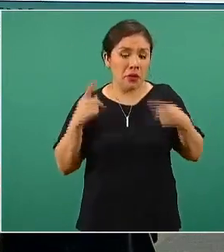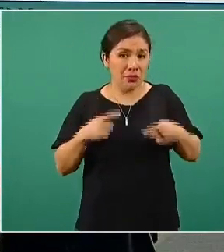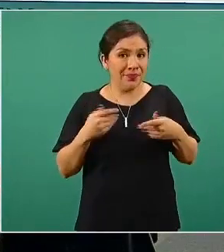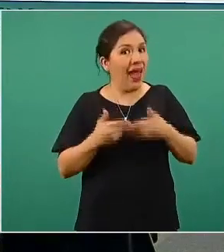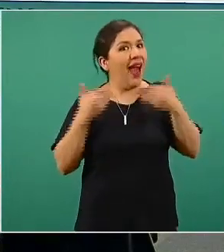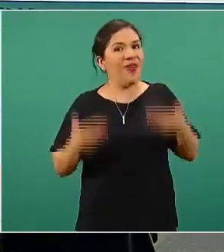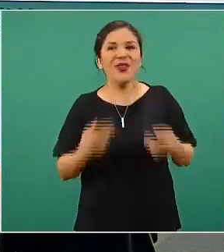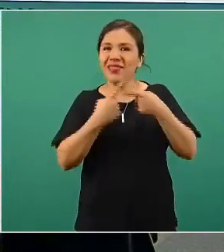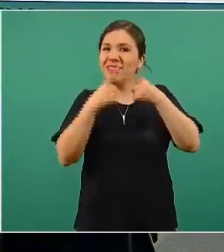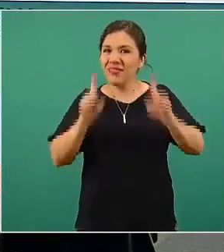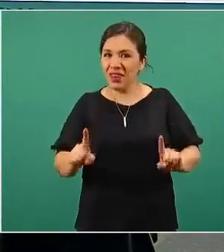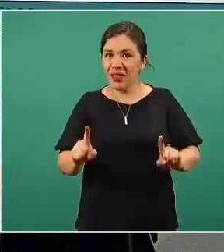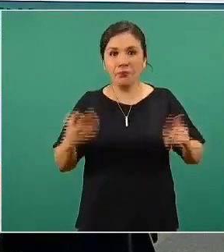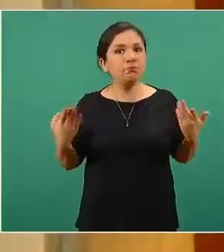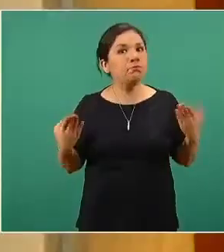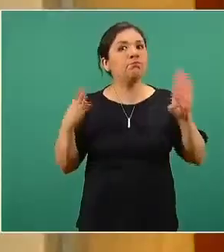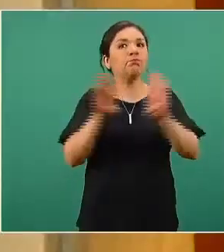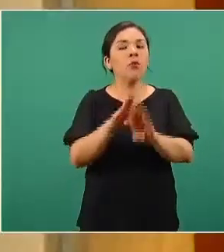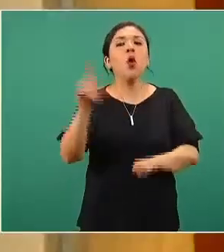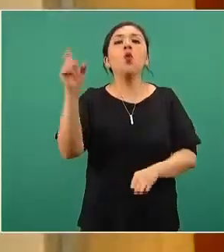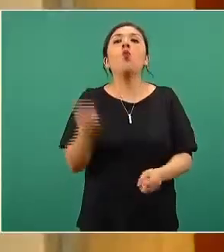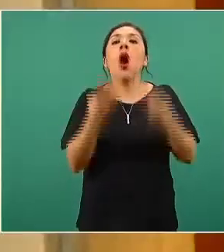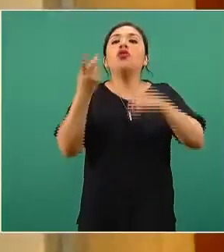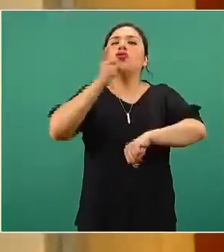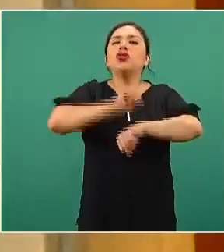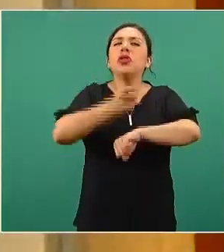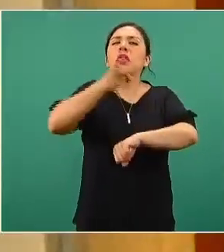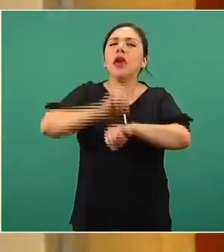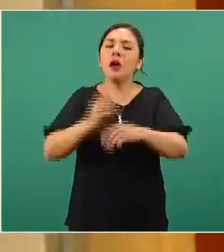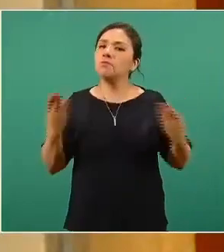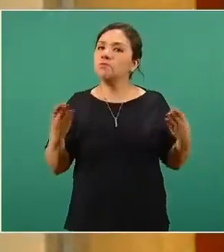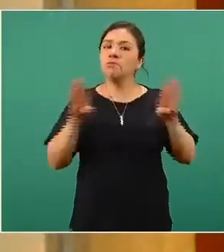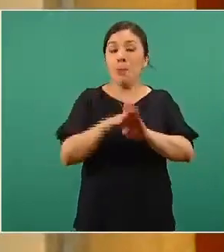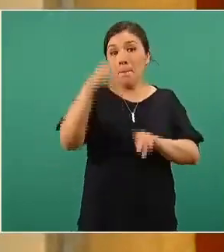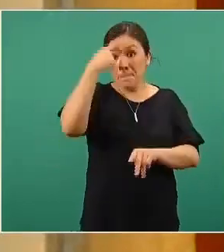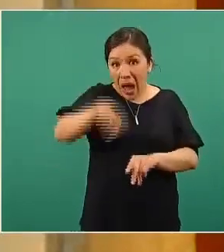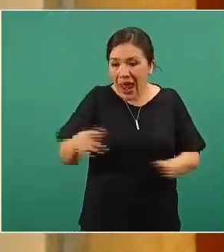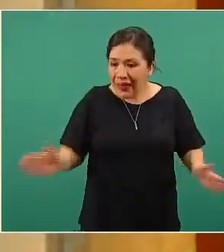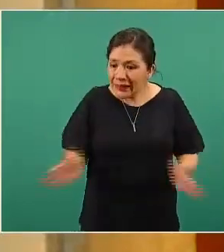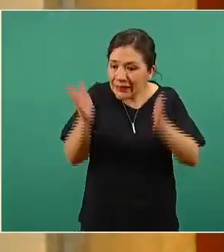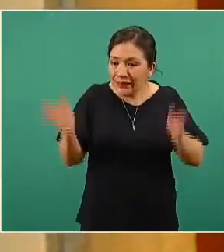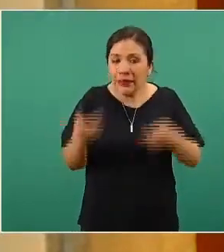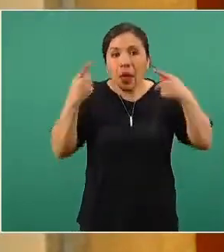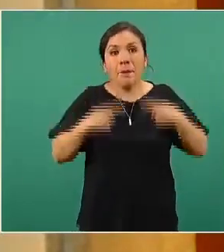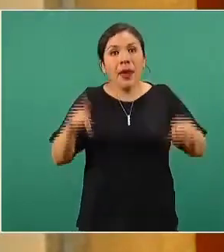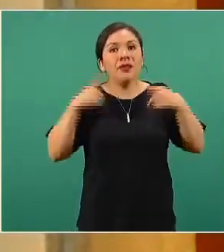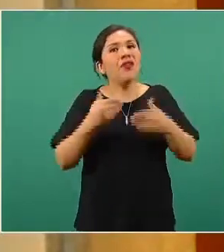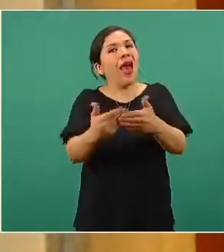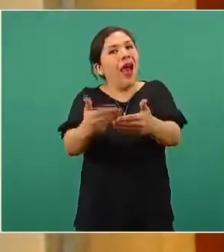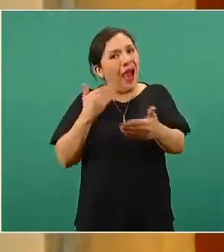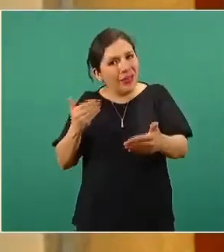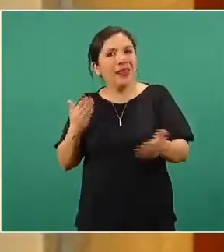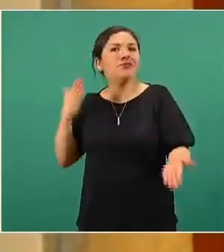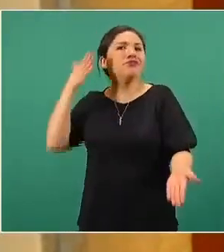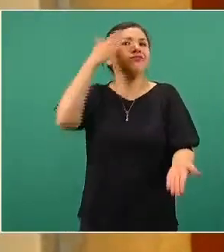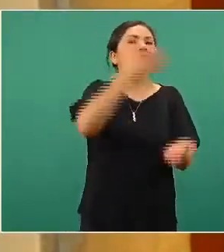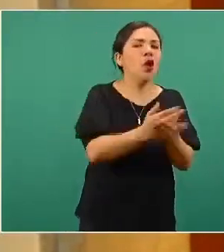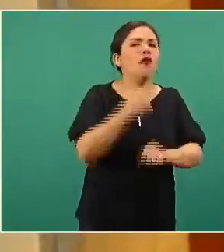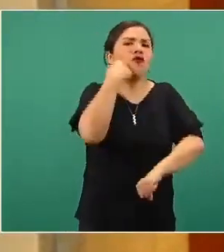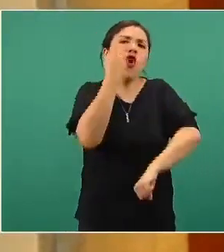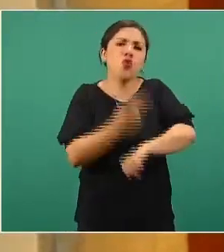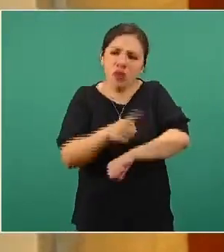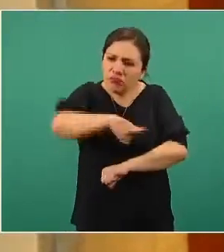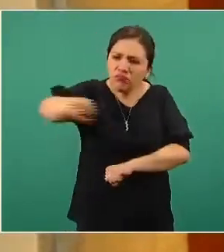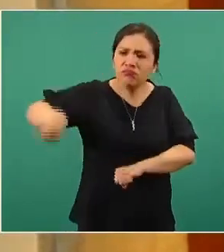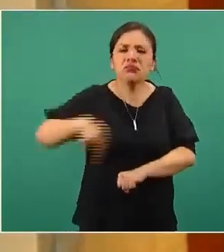Hoy vamos a cerrar el número de días para estimular a las personas a que acudan, todas las que voluntariamente